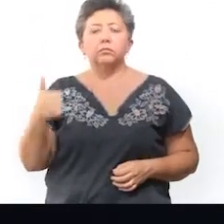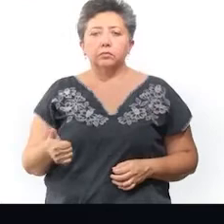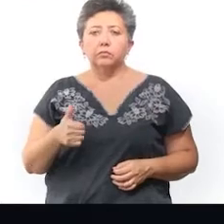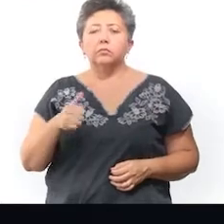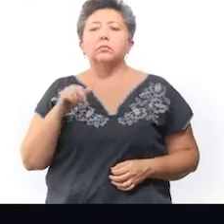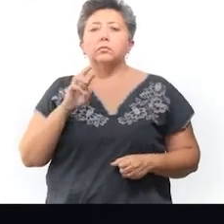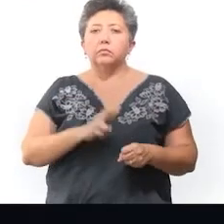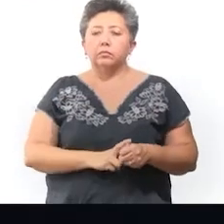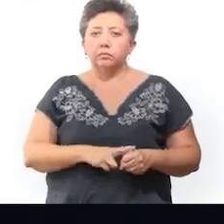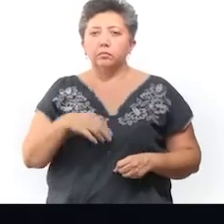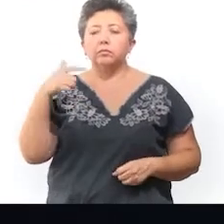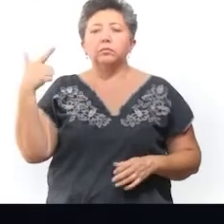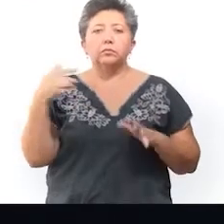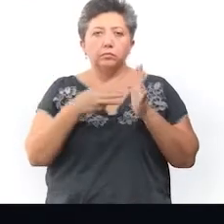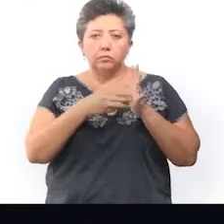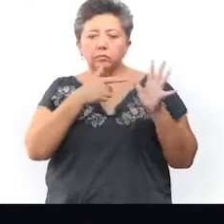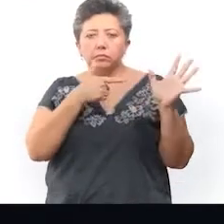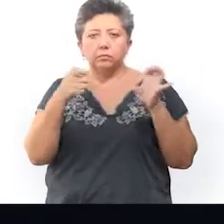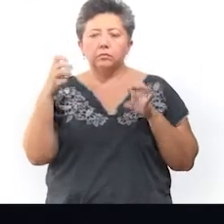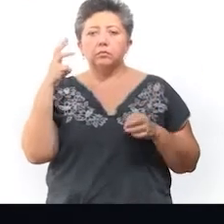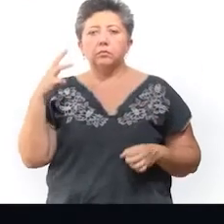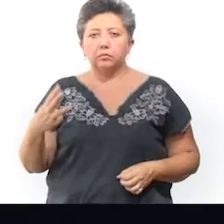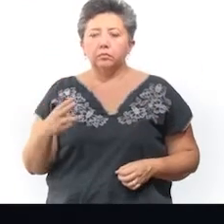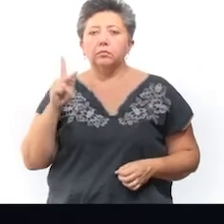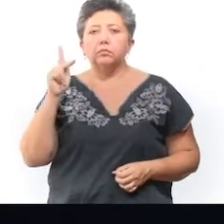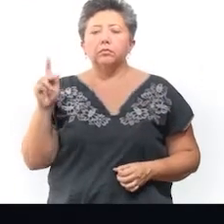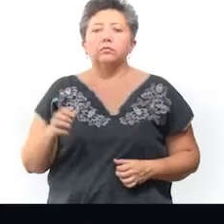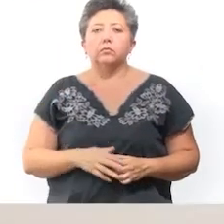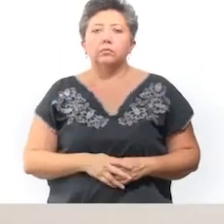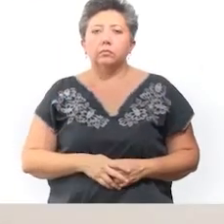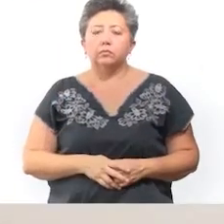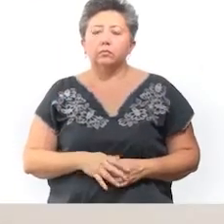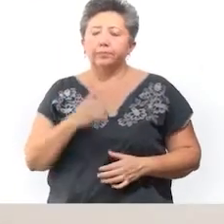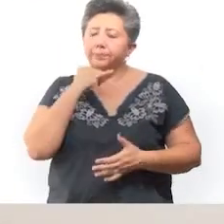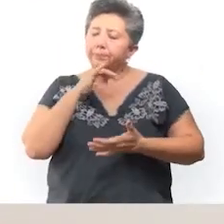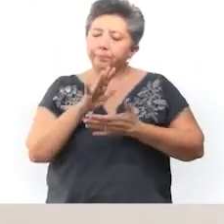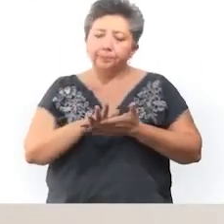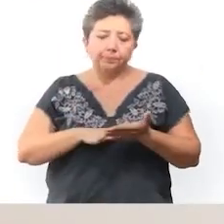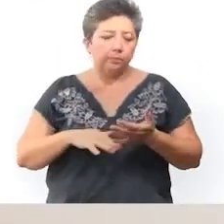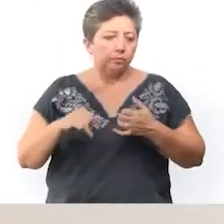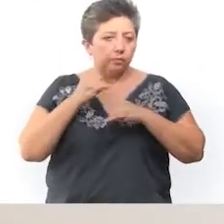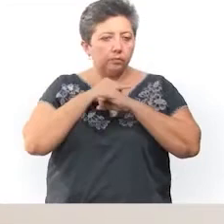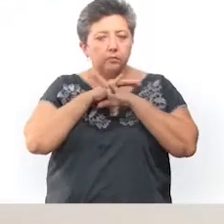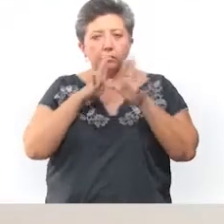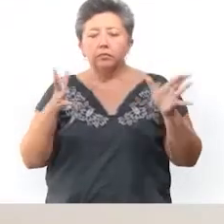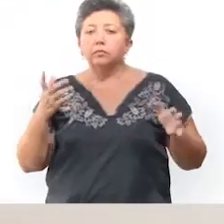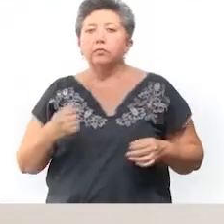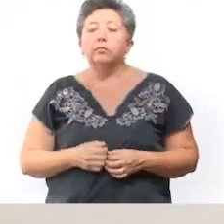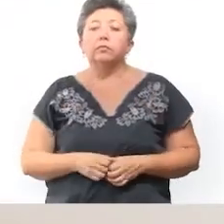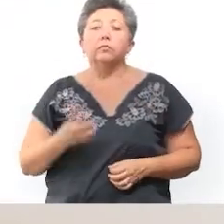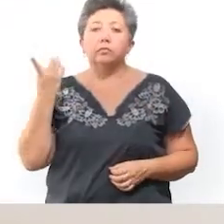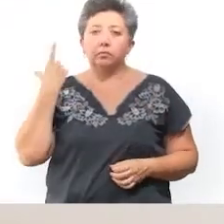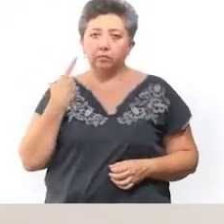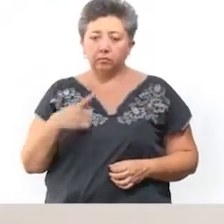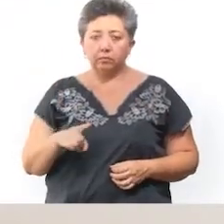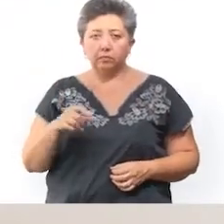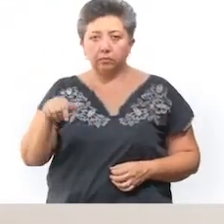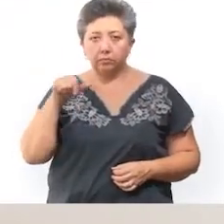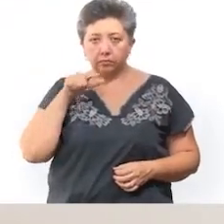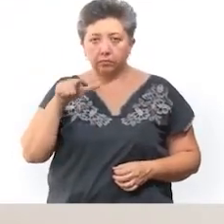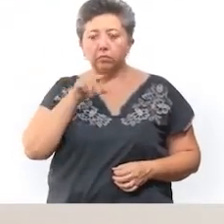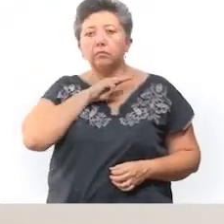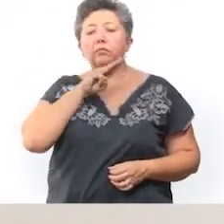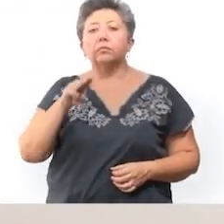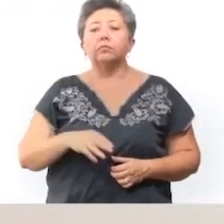4.656 en la zona sur, 7.703 en la zona poniente. Lamentablemente en este parte médico informamos de